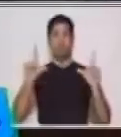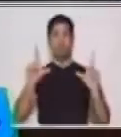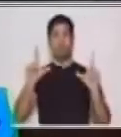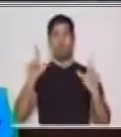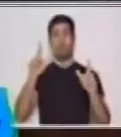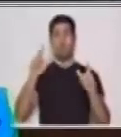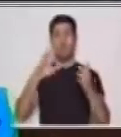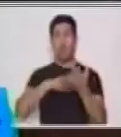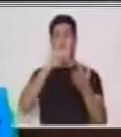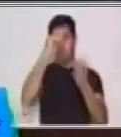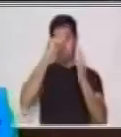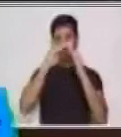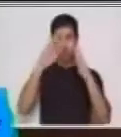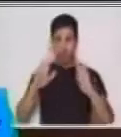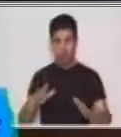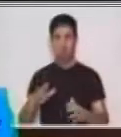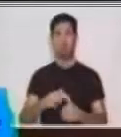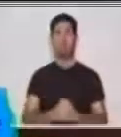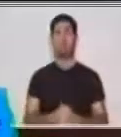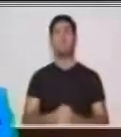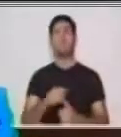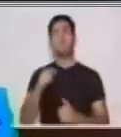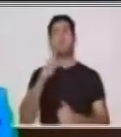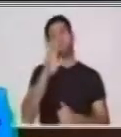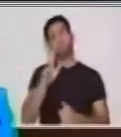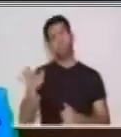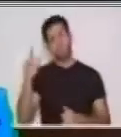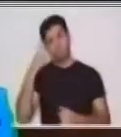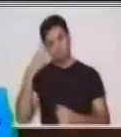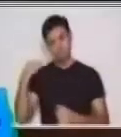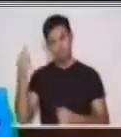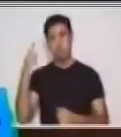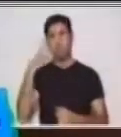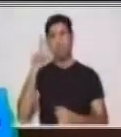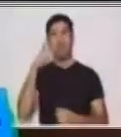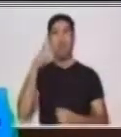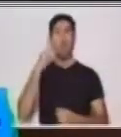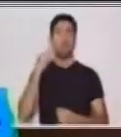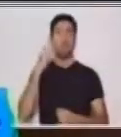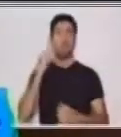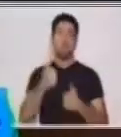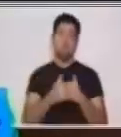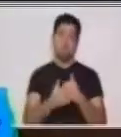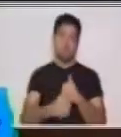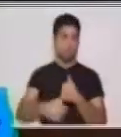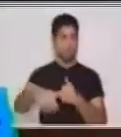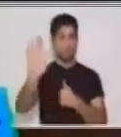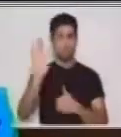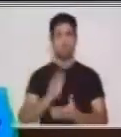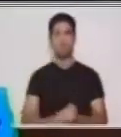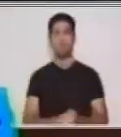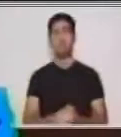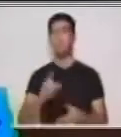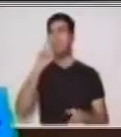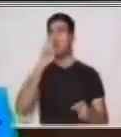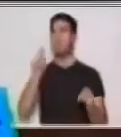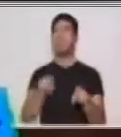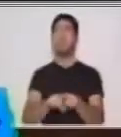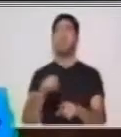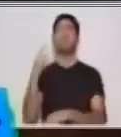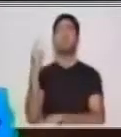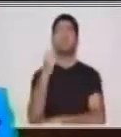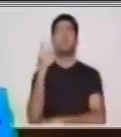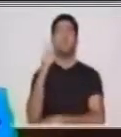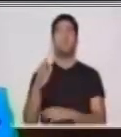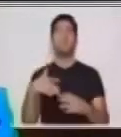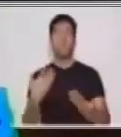y viernes para poder seguir teniendo experiencias de aprendizaje. Algo muy importante, el día